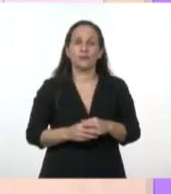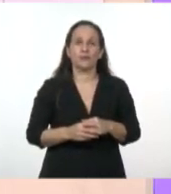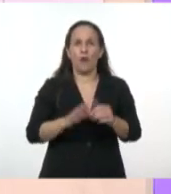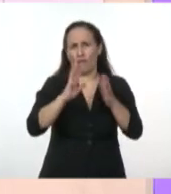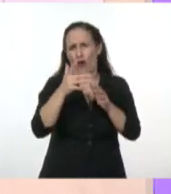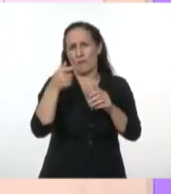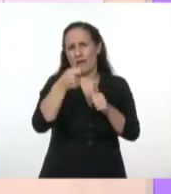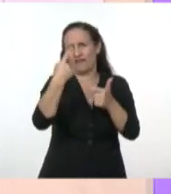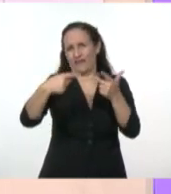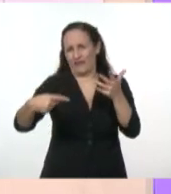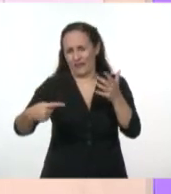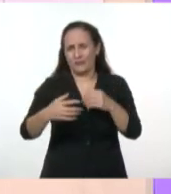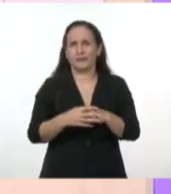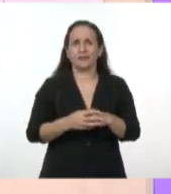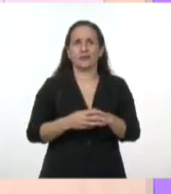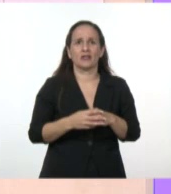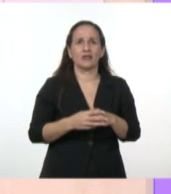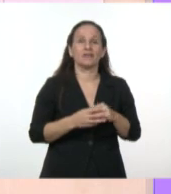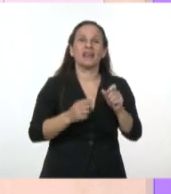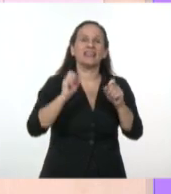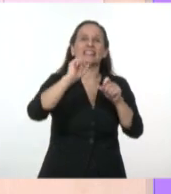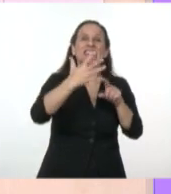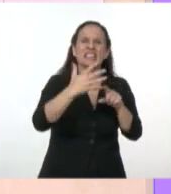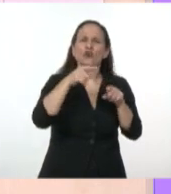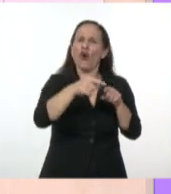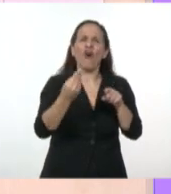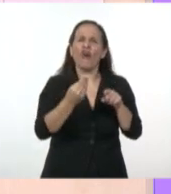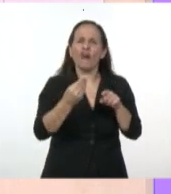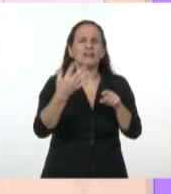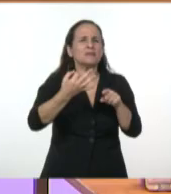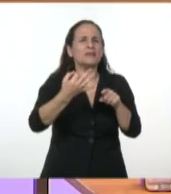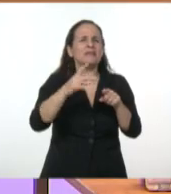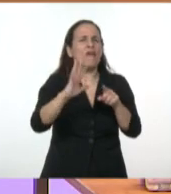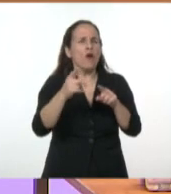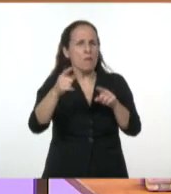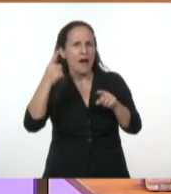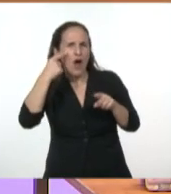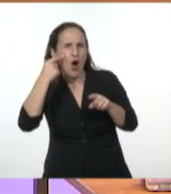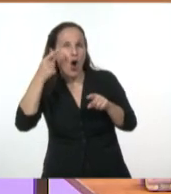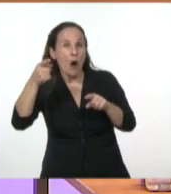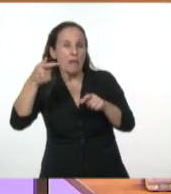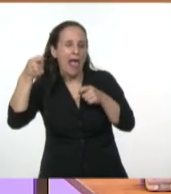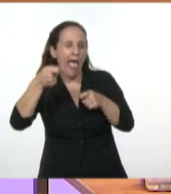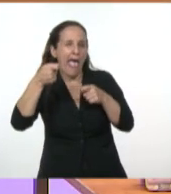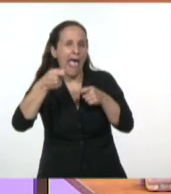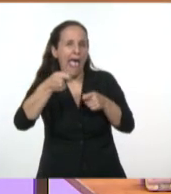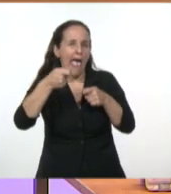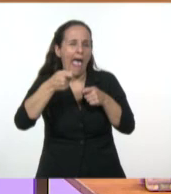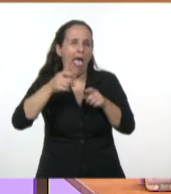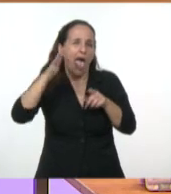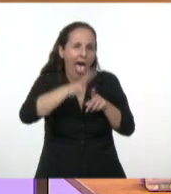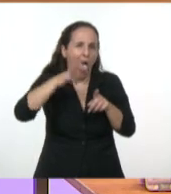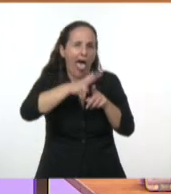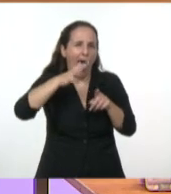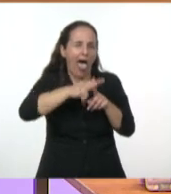Después hay 5 que son suicidios femicidas, que tienen que ver con aquellos hombres que obligan, hostigan a la